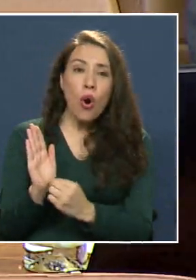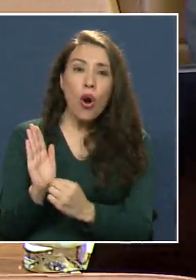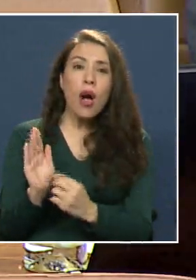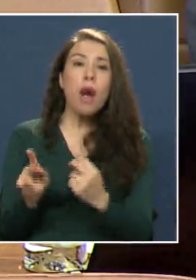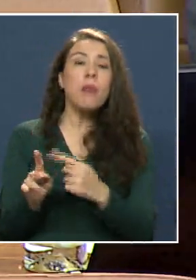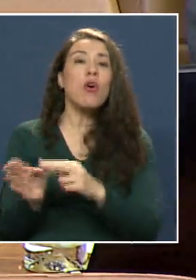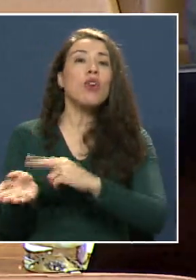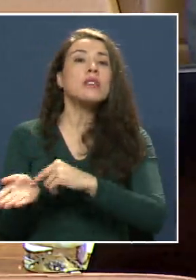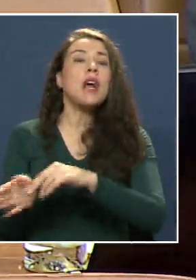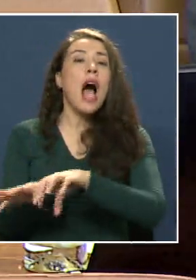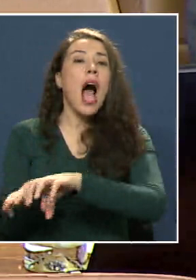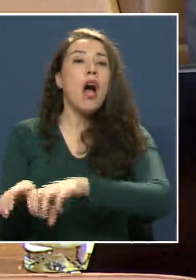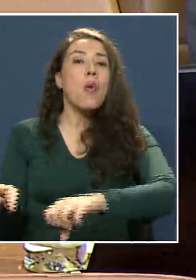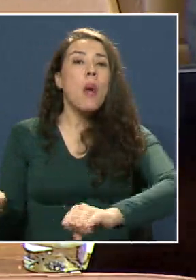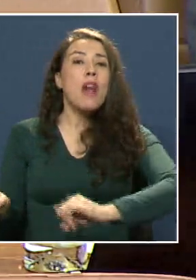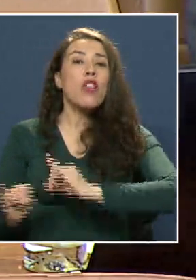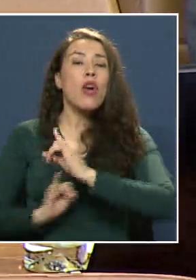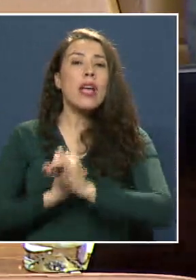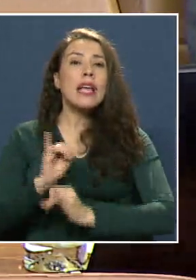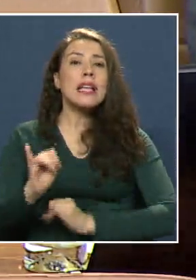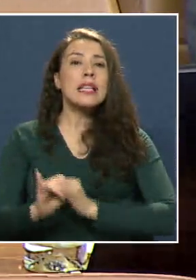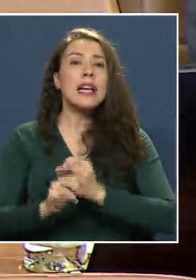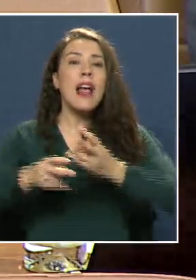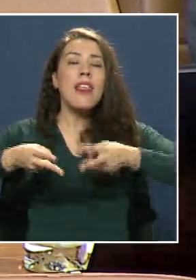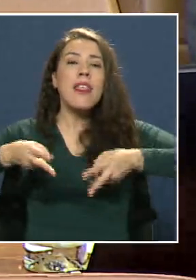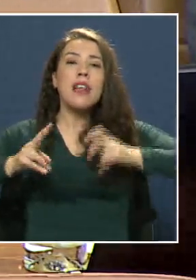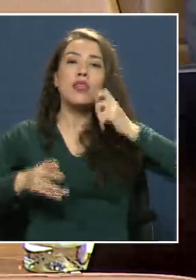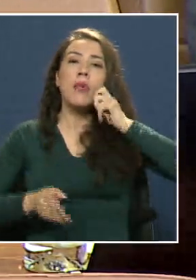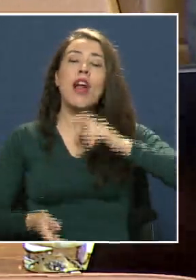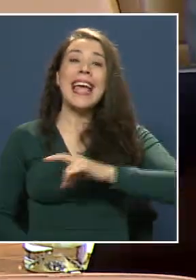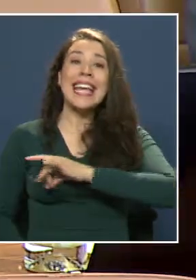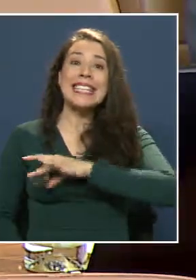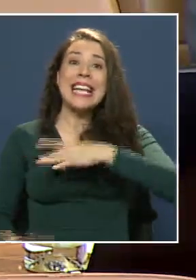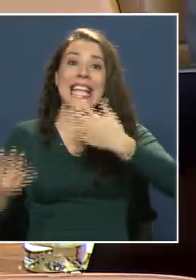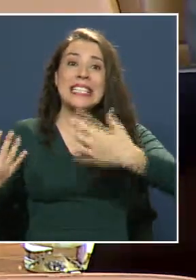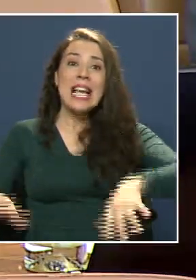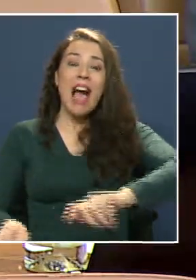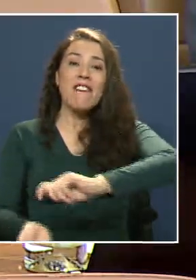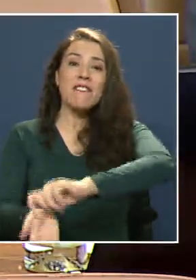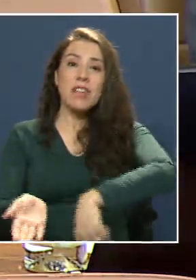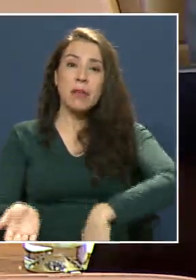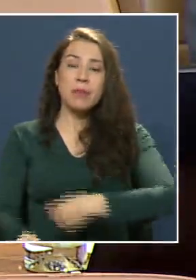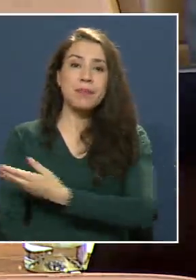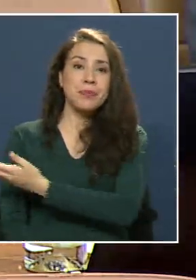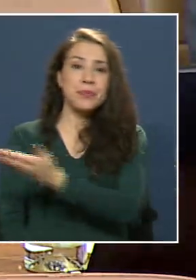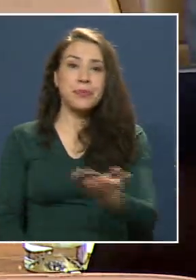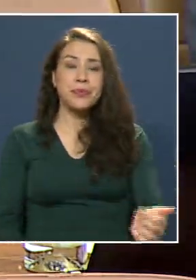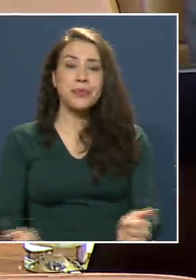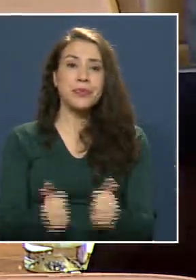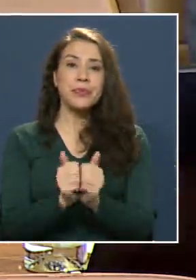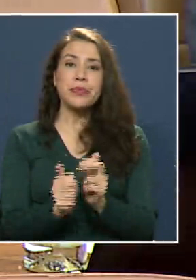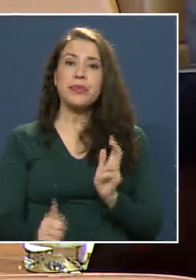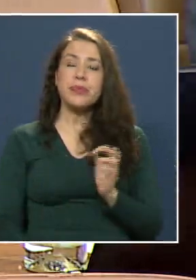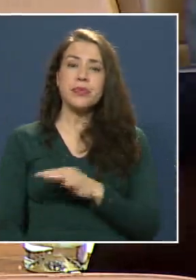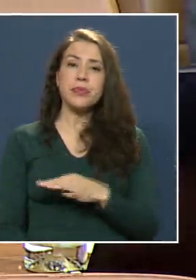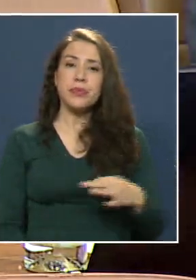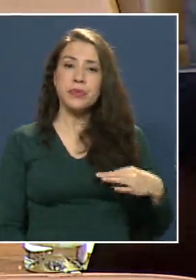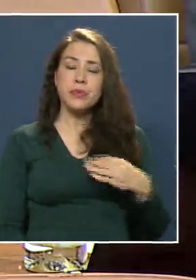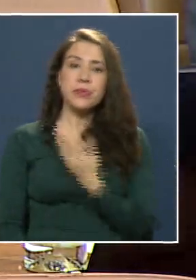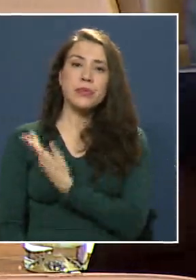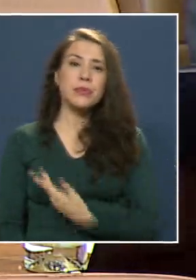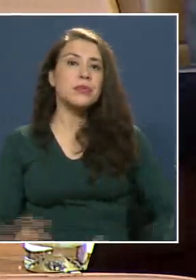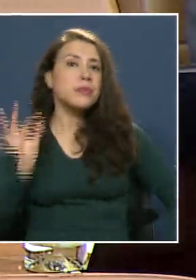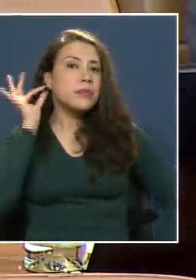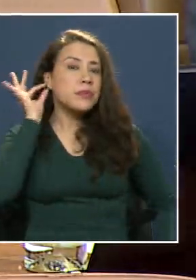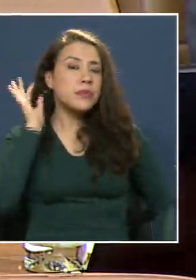los tratados internacionales de derechos humanos suscritos por Chile. Queridos colegas, señores ministros, presidenta,